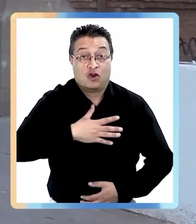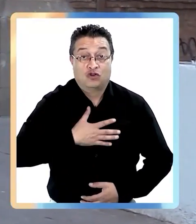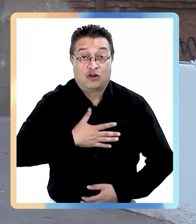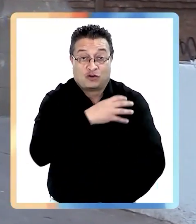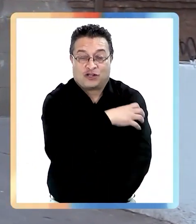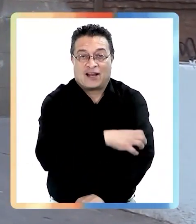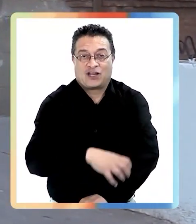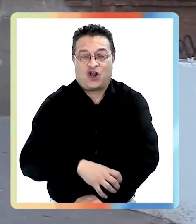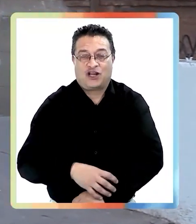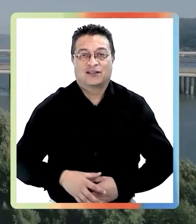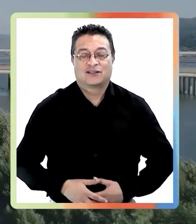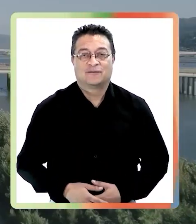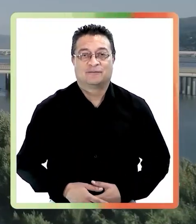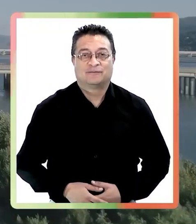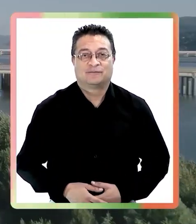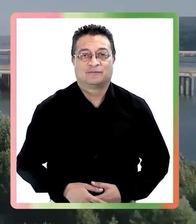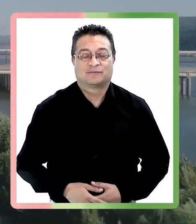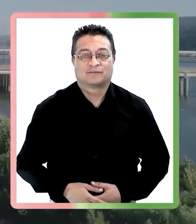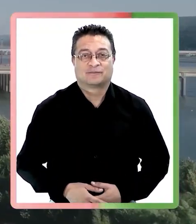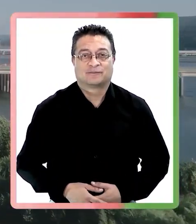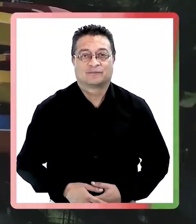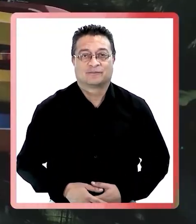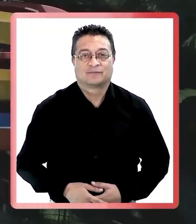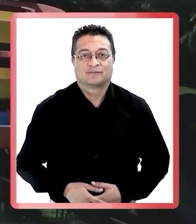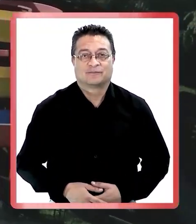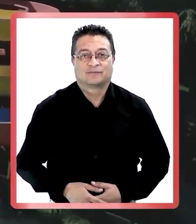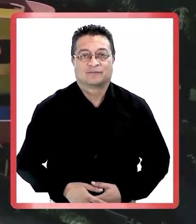Somos las regiones.